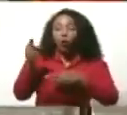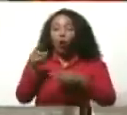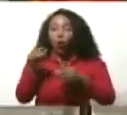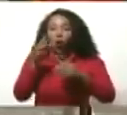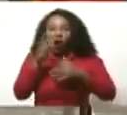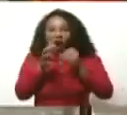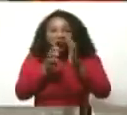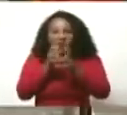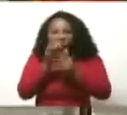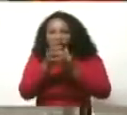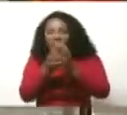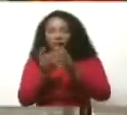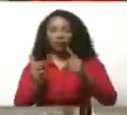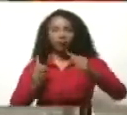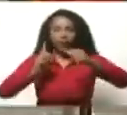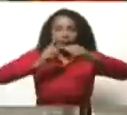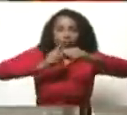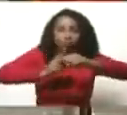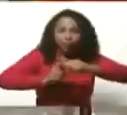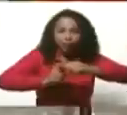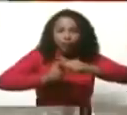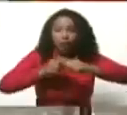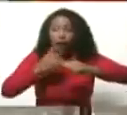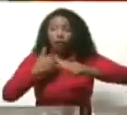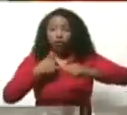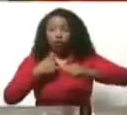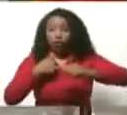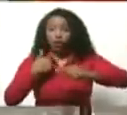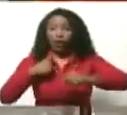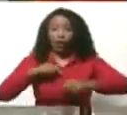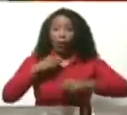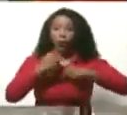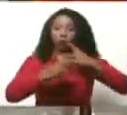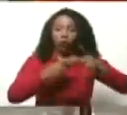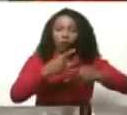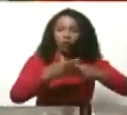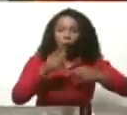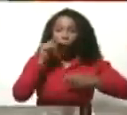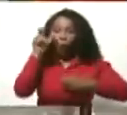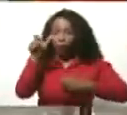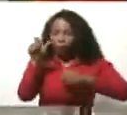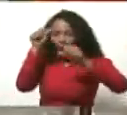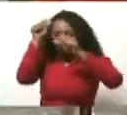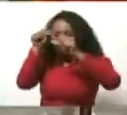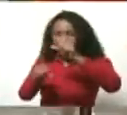han sumado, repito, que nosotros tengamos procesado